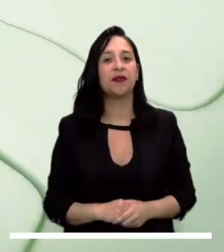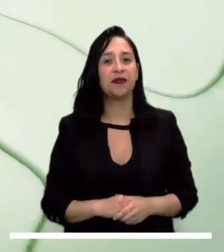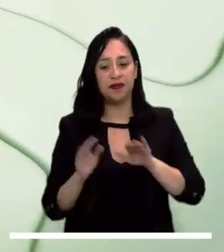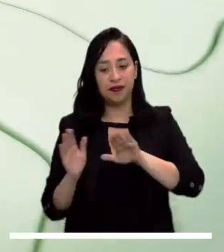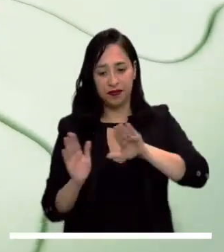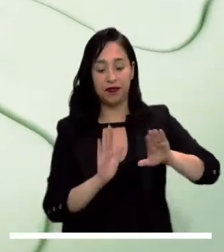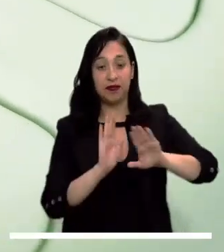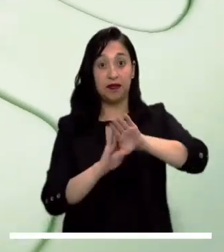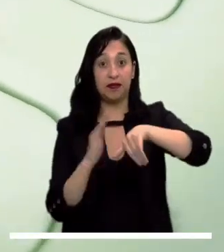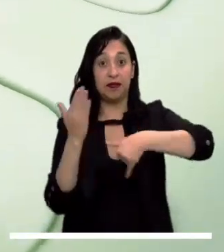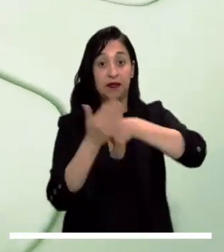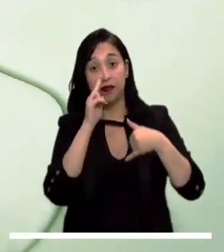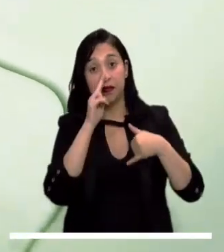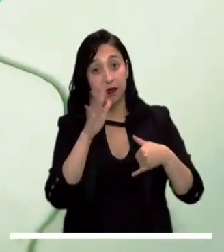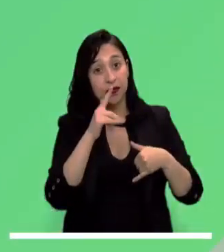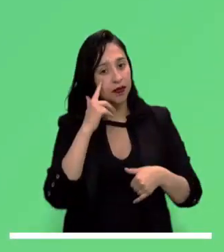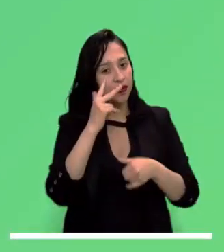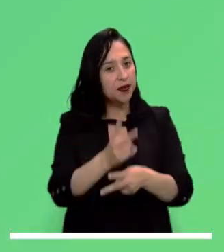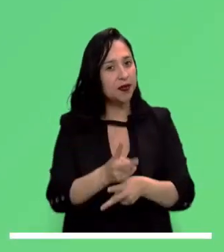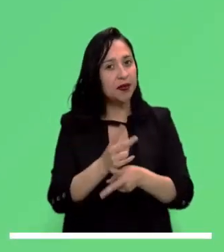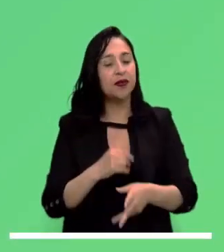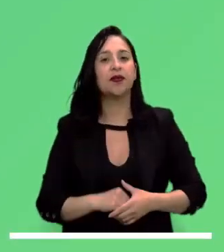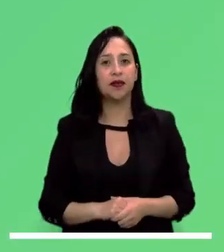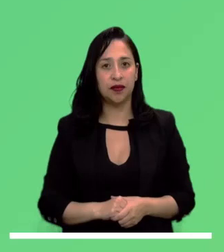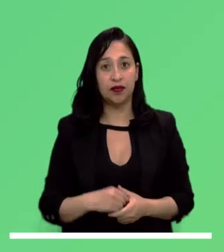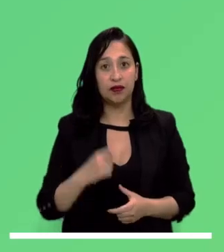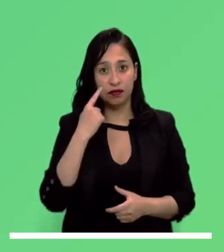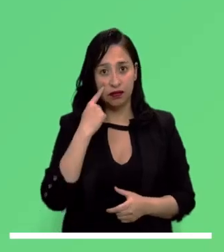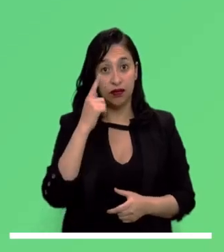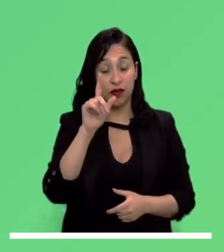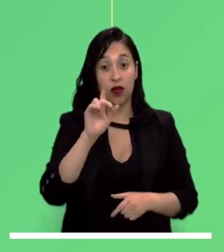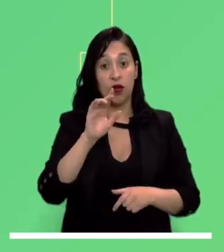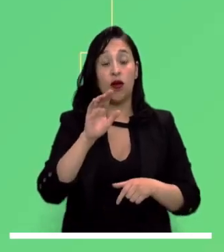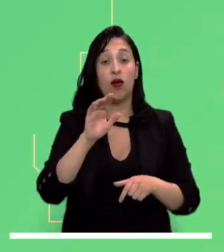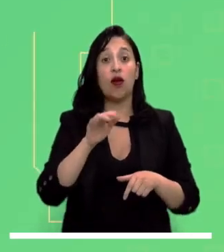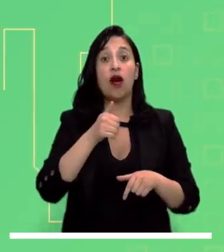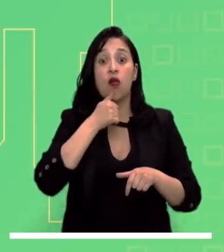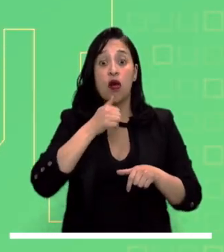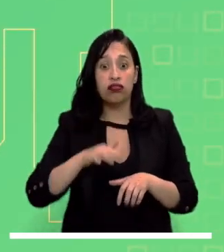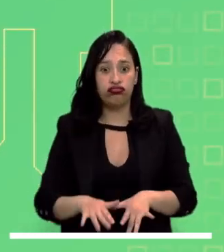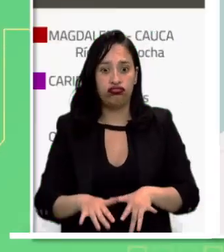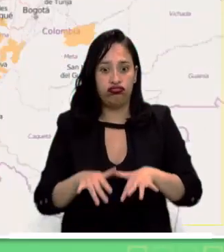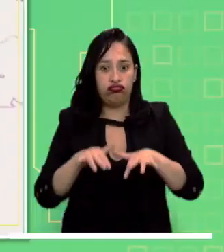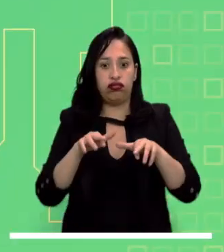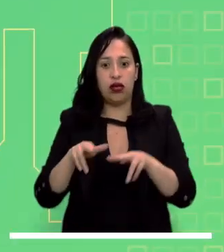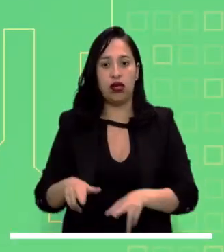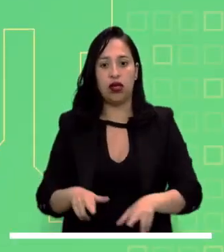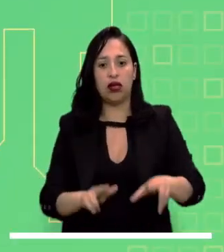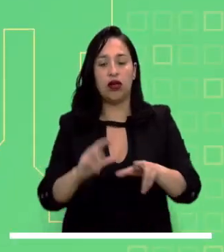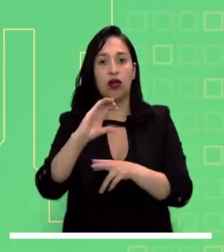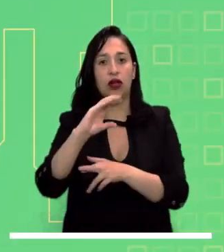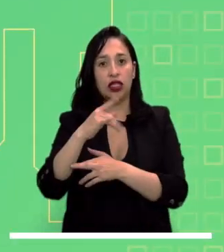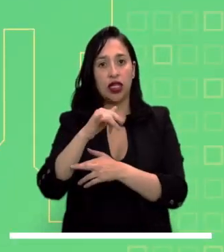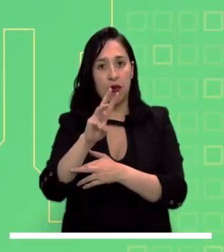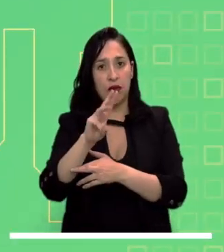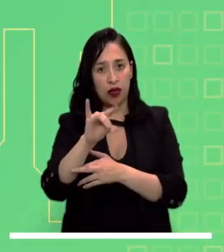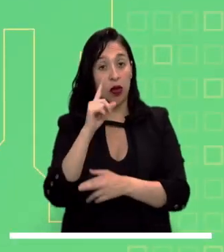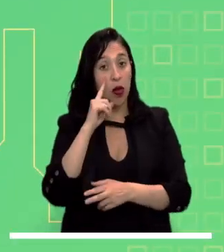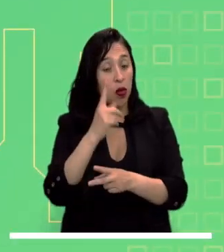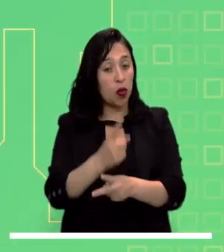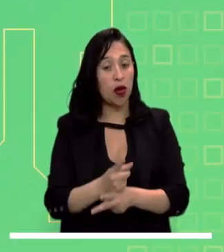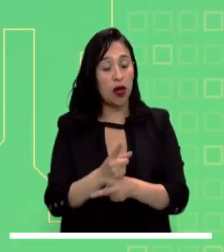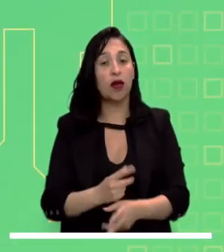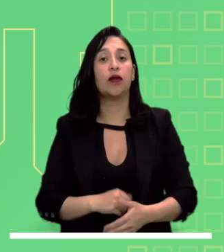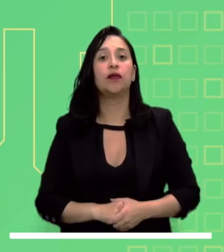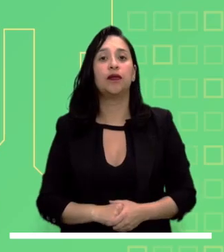cielo nuboso en la ciudad. Ahora les presentamos las alertas activas en el país. Alerta por la probabilidad de avenidas